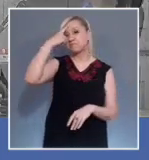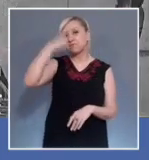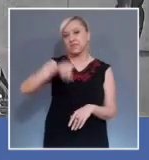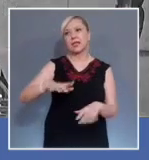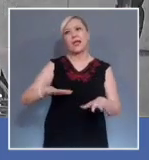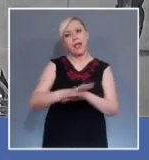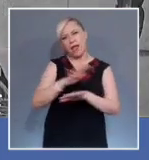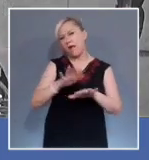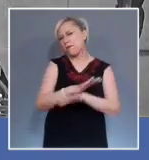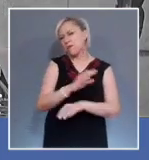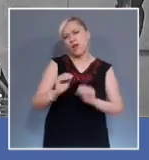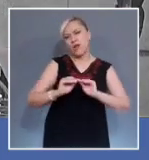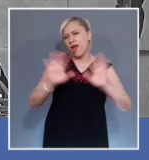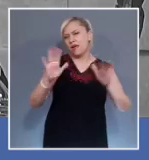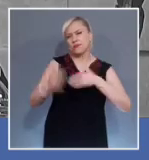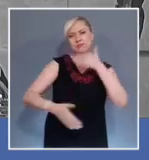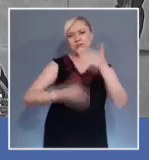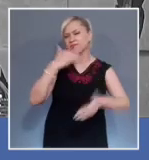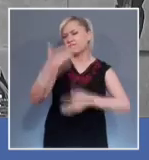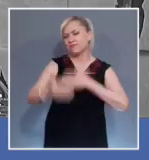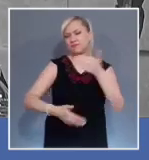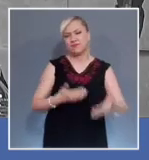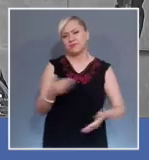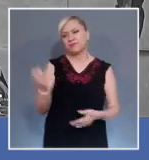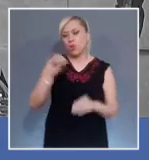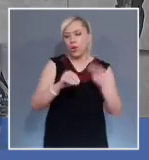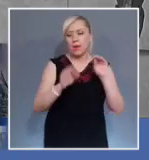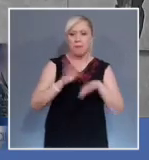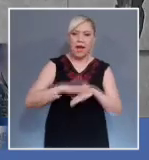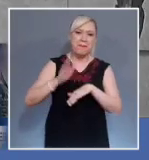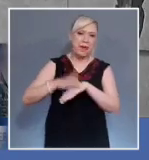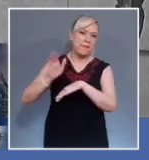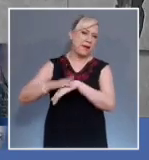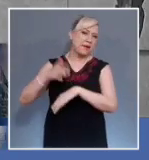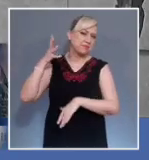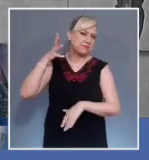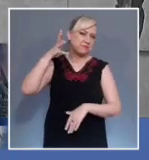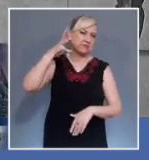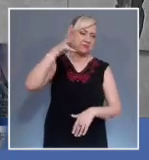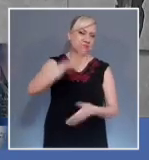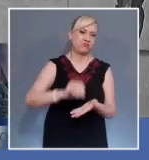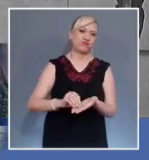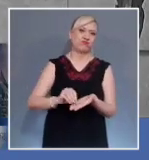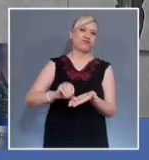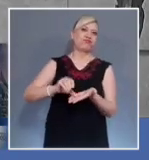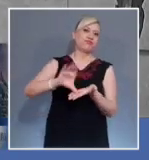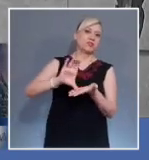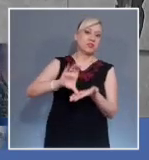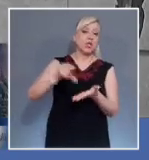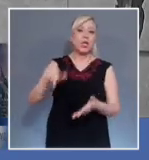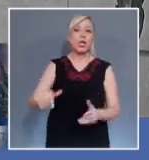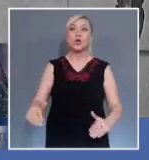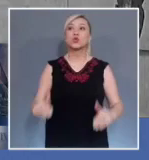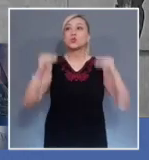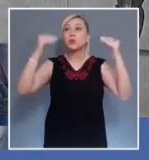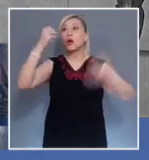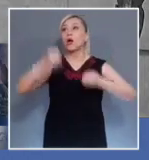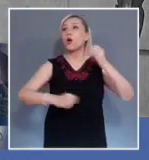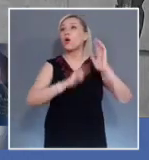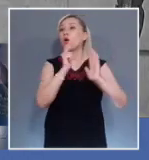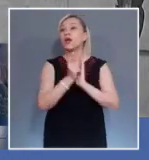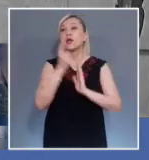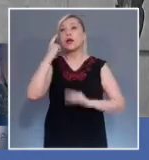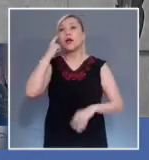una vez que la suprema corte resuelva que se queda del Plan B realmente